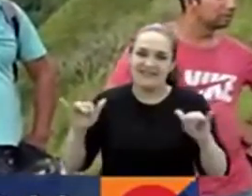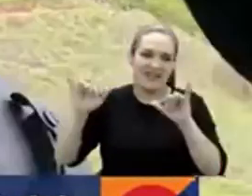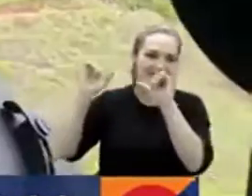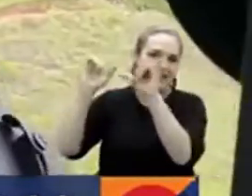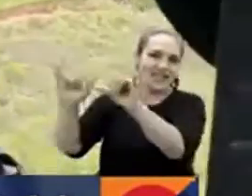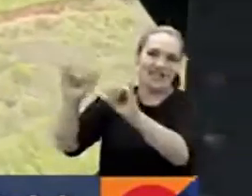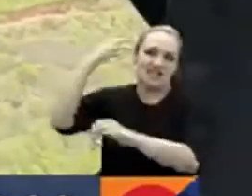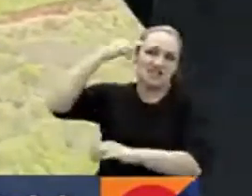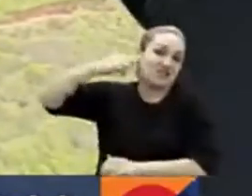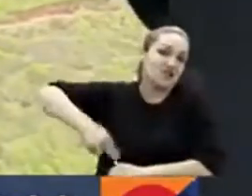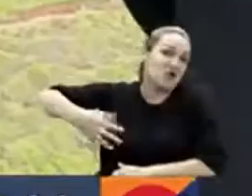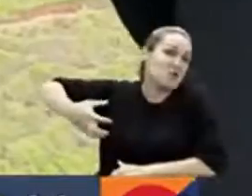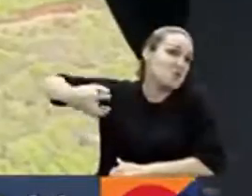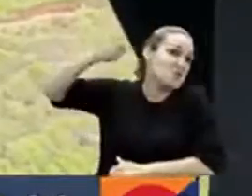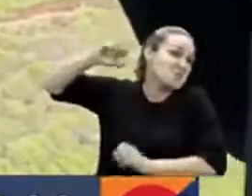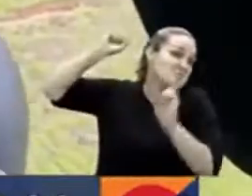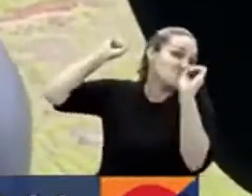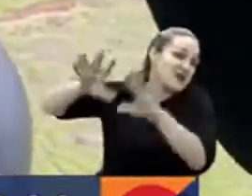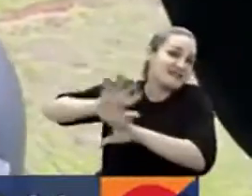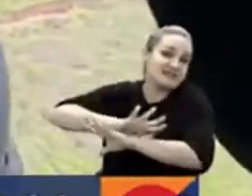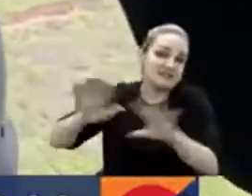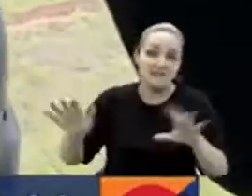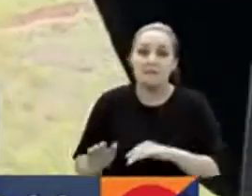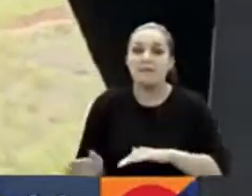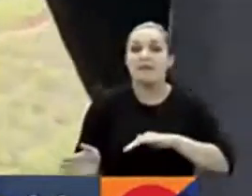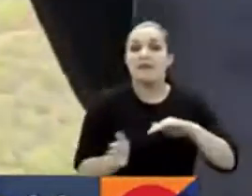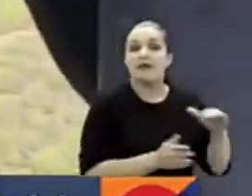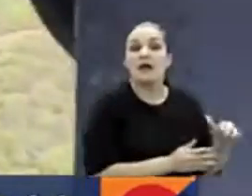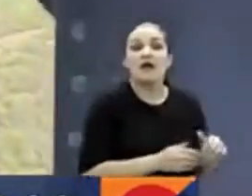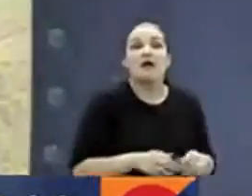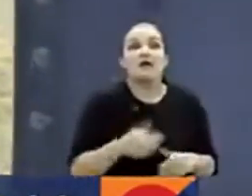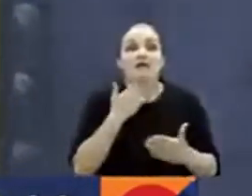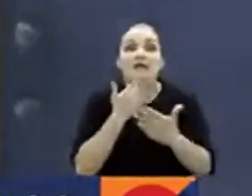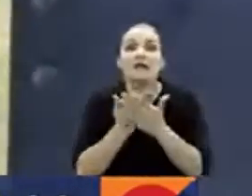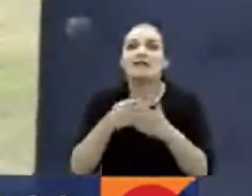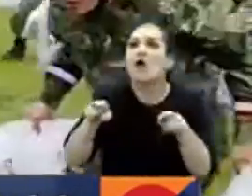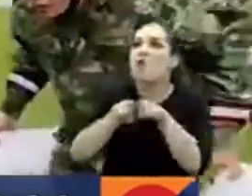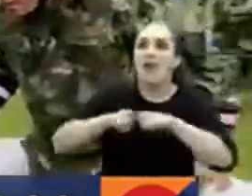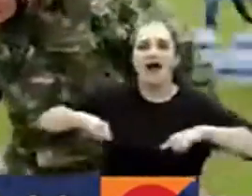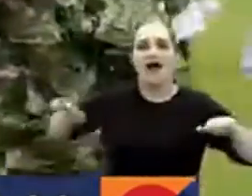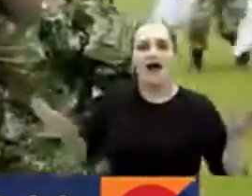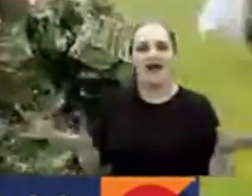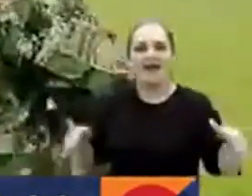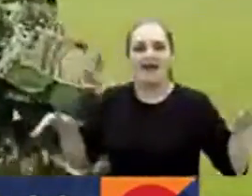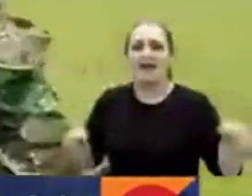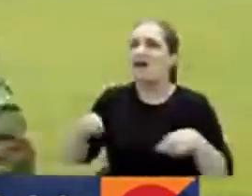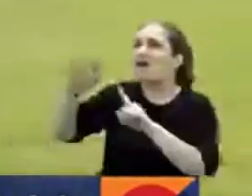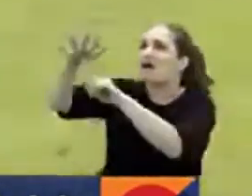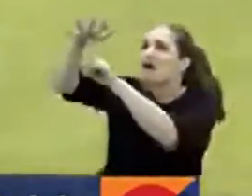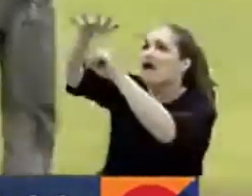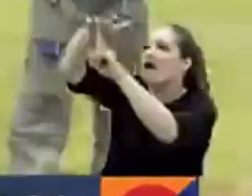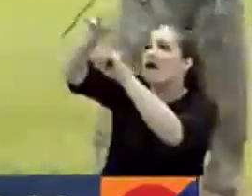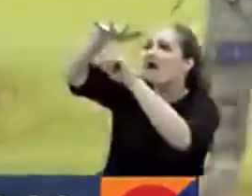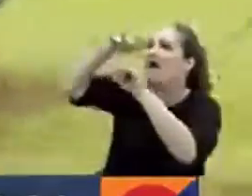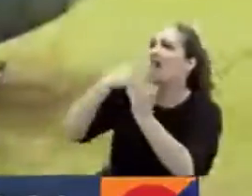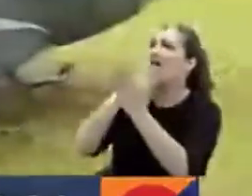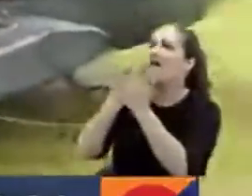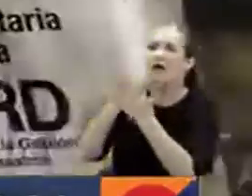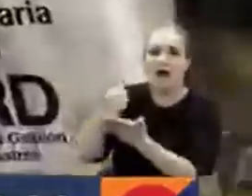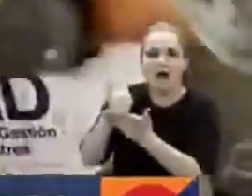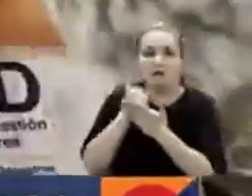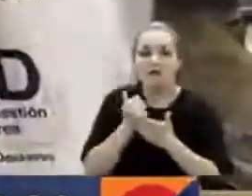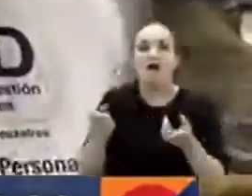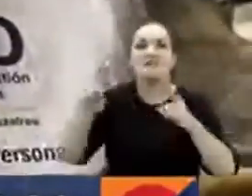en historia. Dicen que sus ángeles son los integrantes de la Fuerza Aérea. En los Black Hawk, los uniformados también han transportado 700